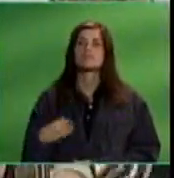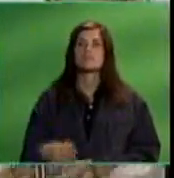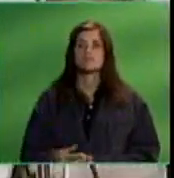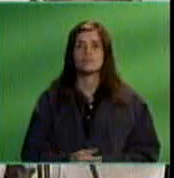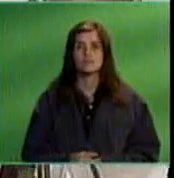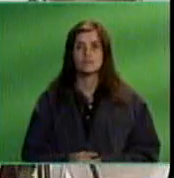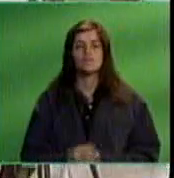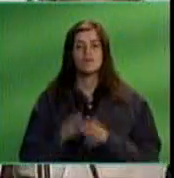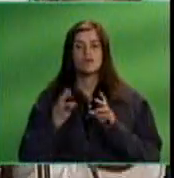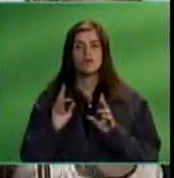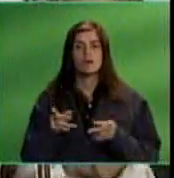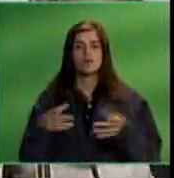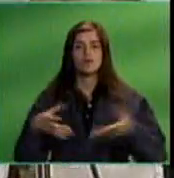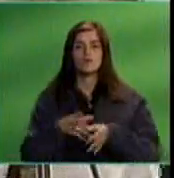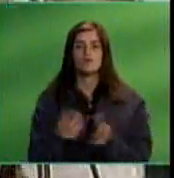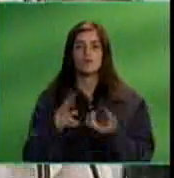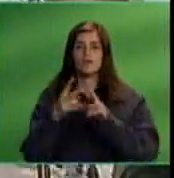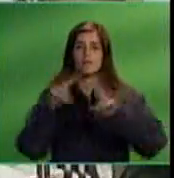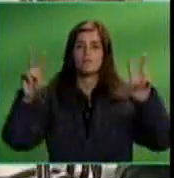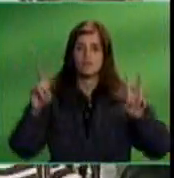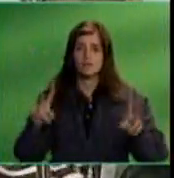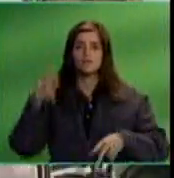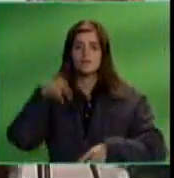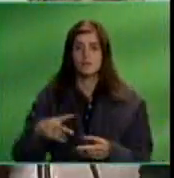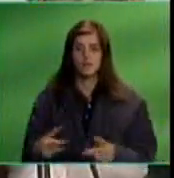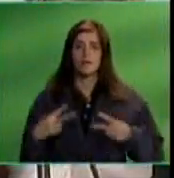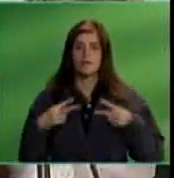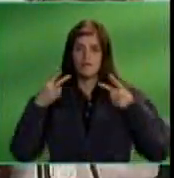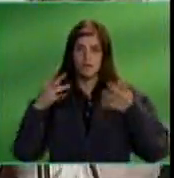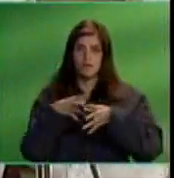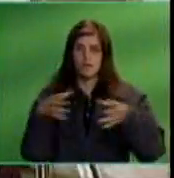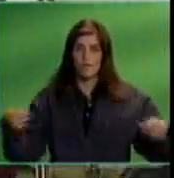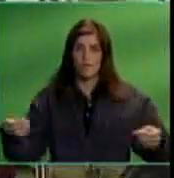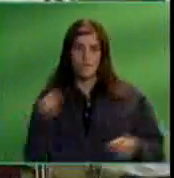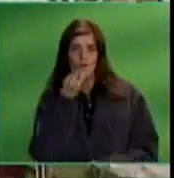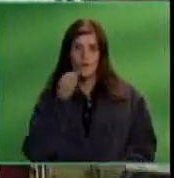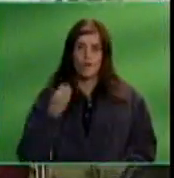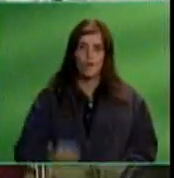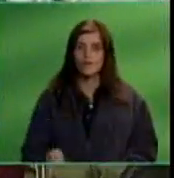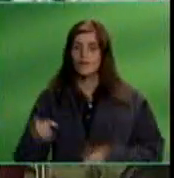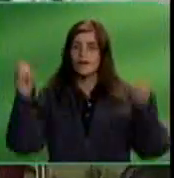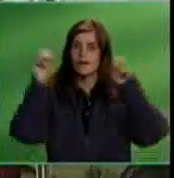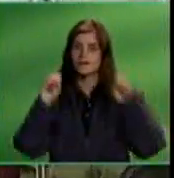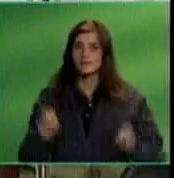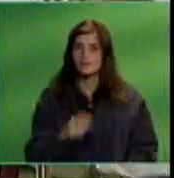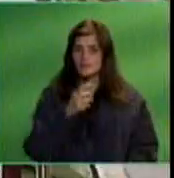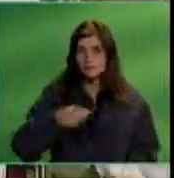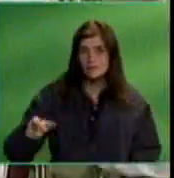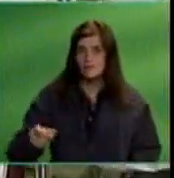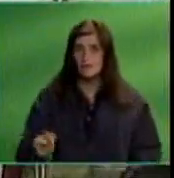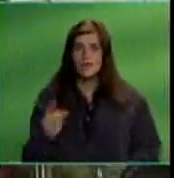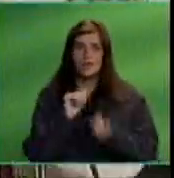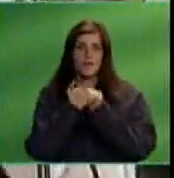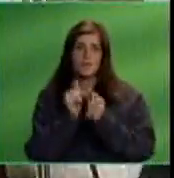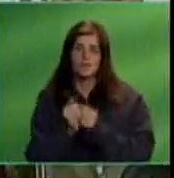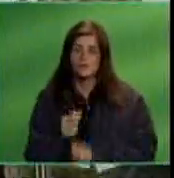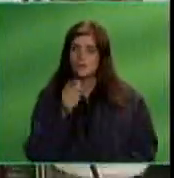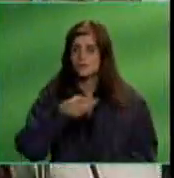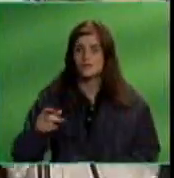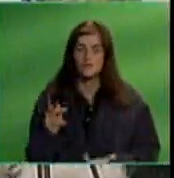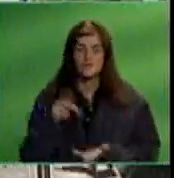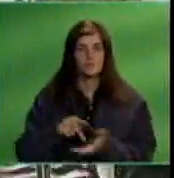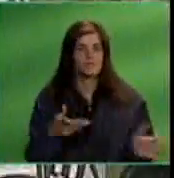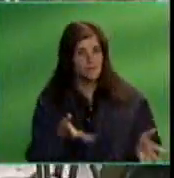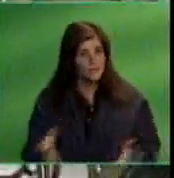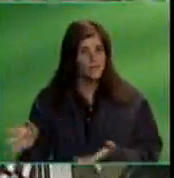pató al movimiento por la paz y por la vida a todos esos jóvenes artistas deportistas que se han sumado